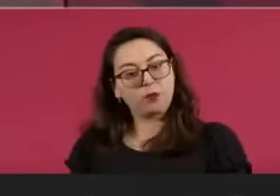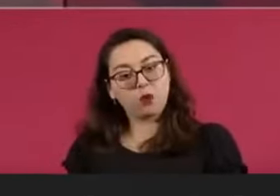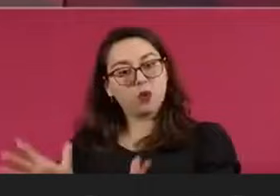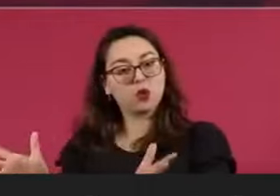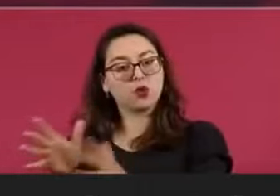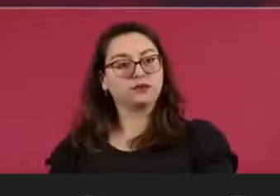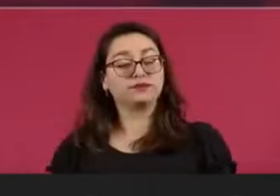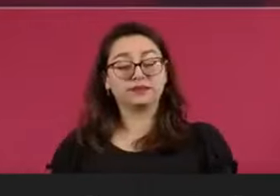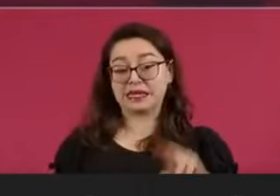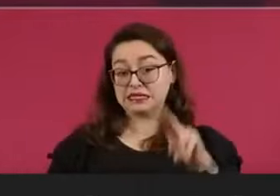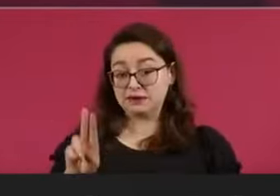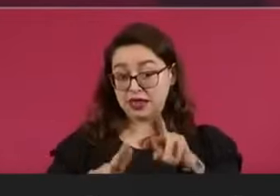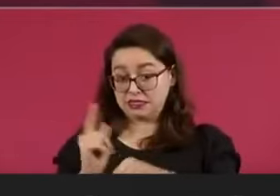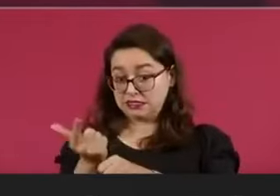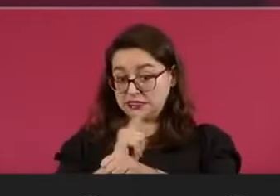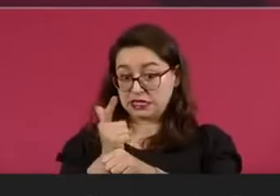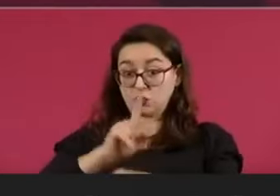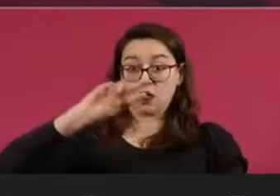poco más de 500,000